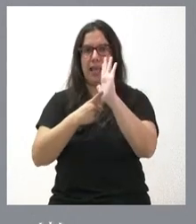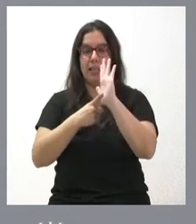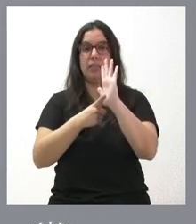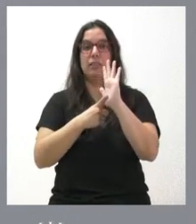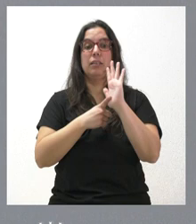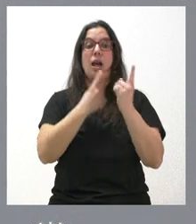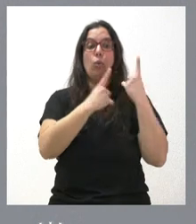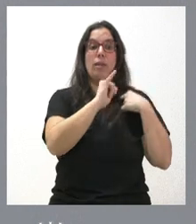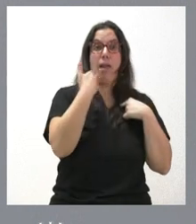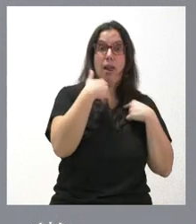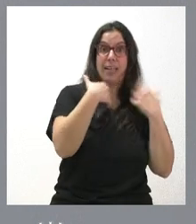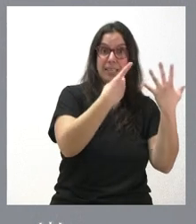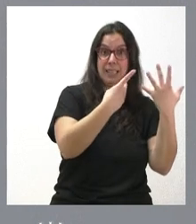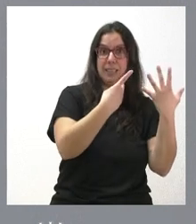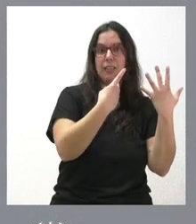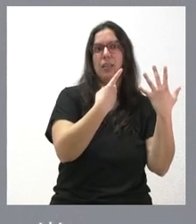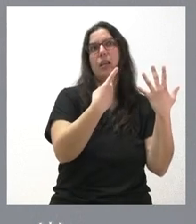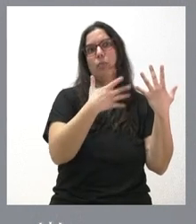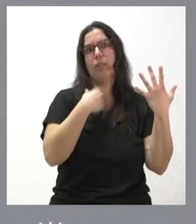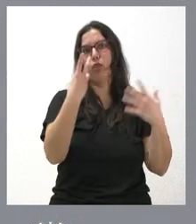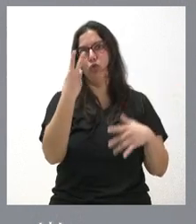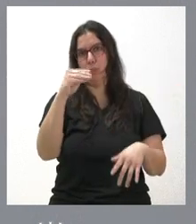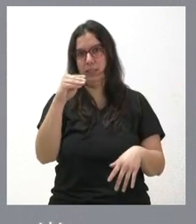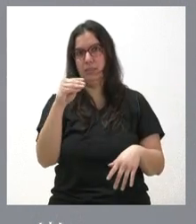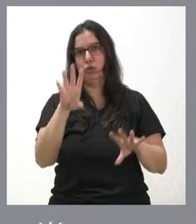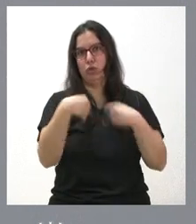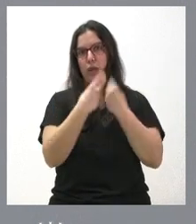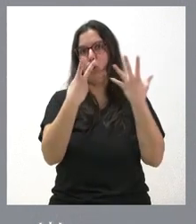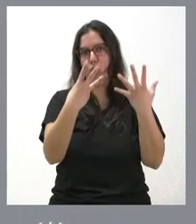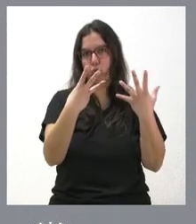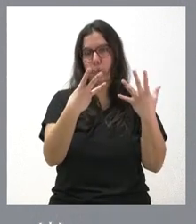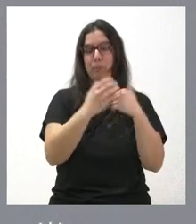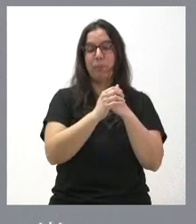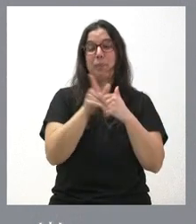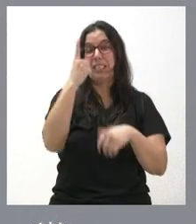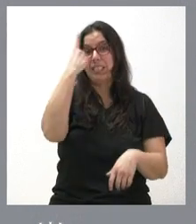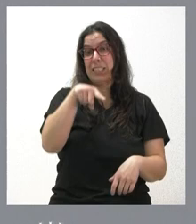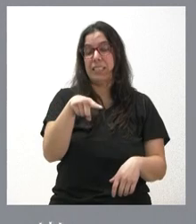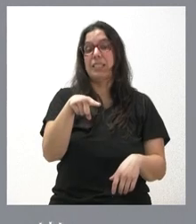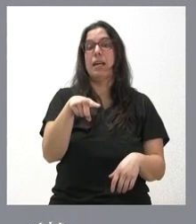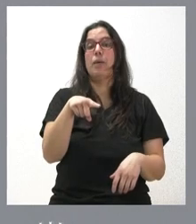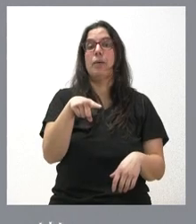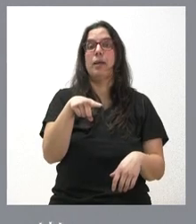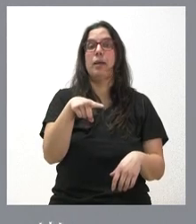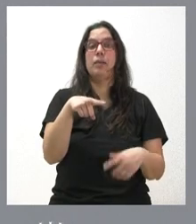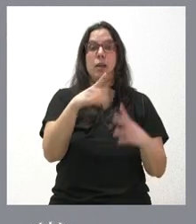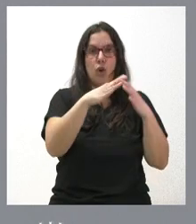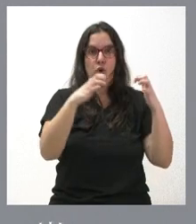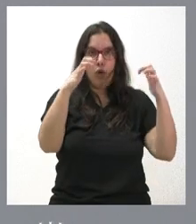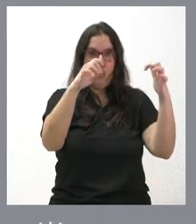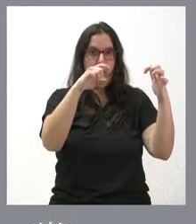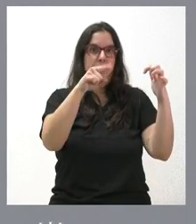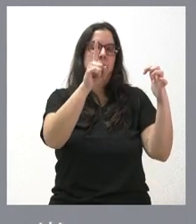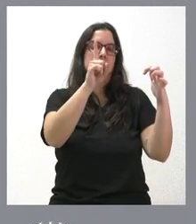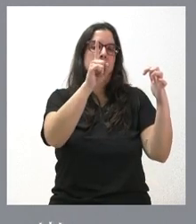presentar y las seis que se están ya eh tramitando y además como saben ustedes las pras corte habilitaron el periodo